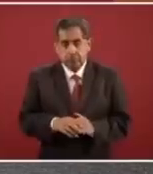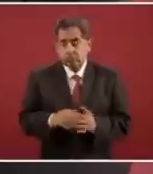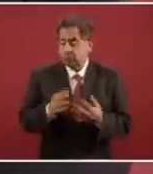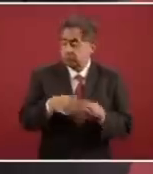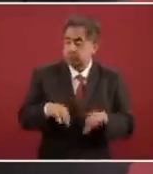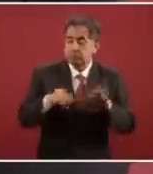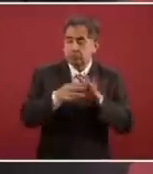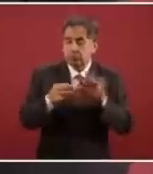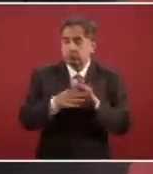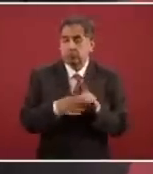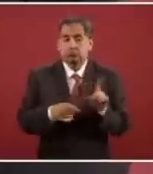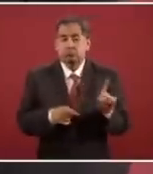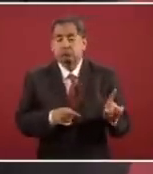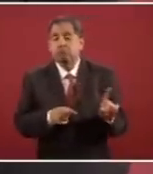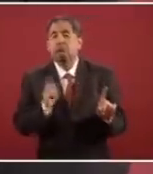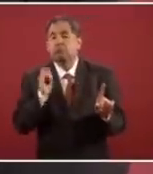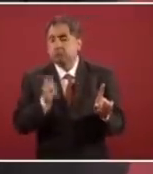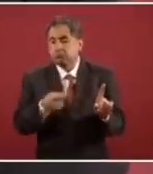importantísima